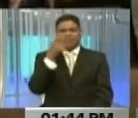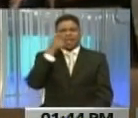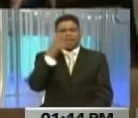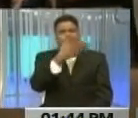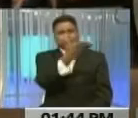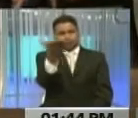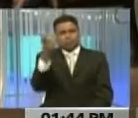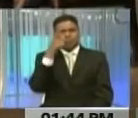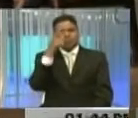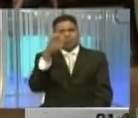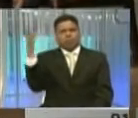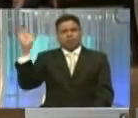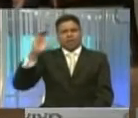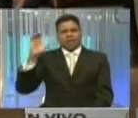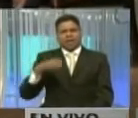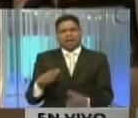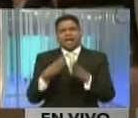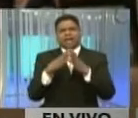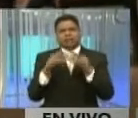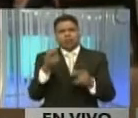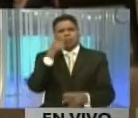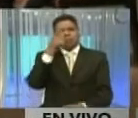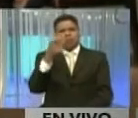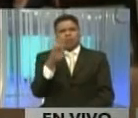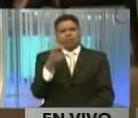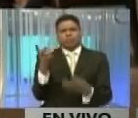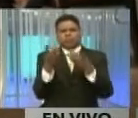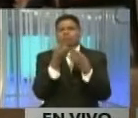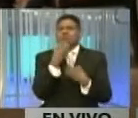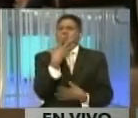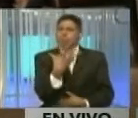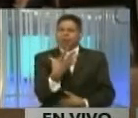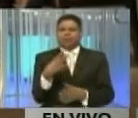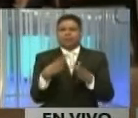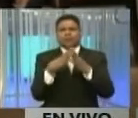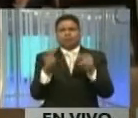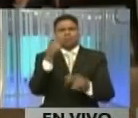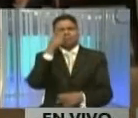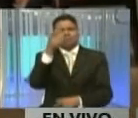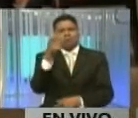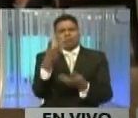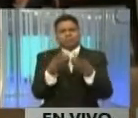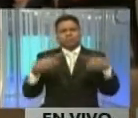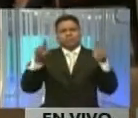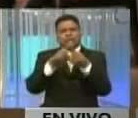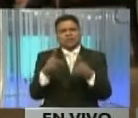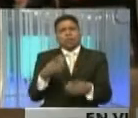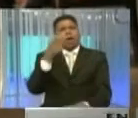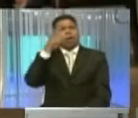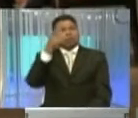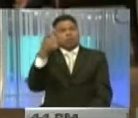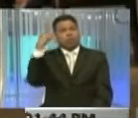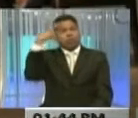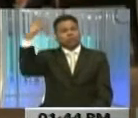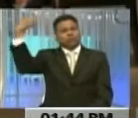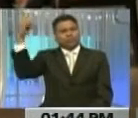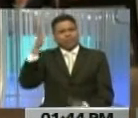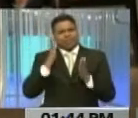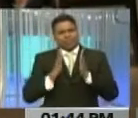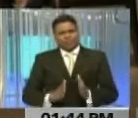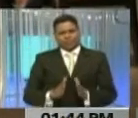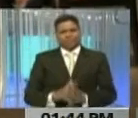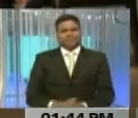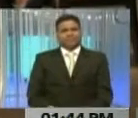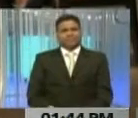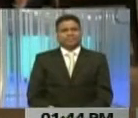de Caracas, al pueblo bueno, al pueblo digno, al pueblo soñador. Nos encontramos aquí en